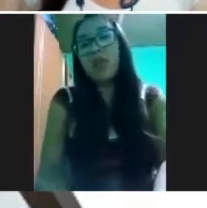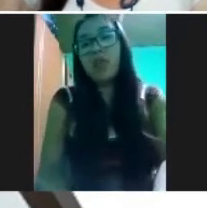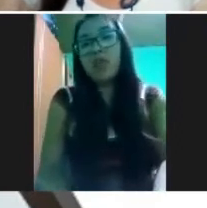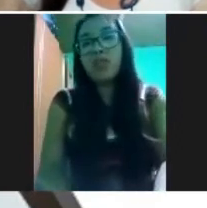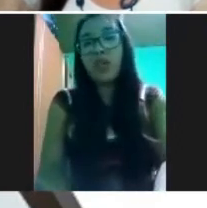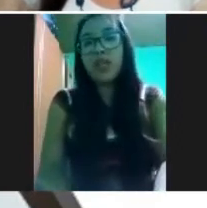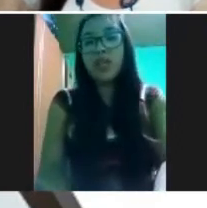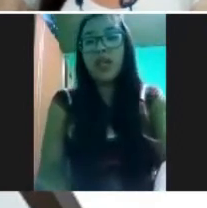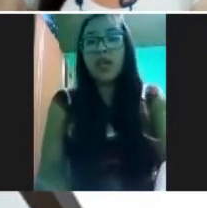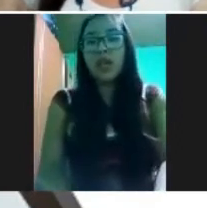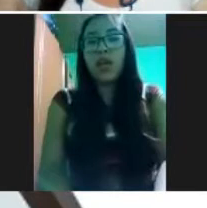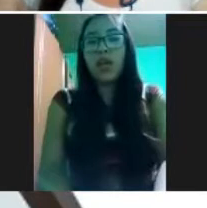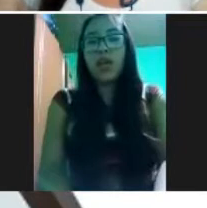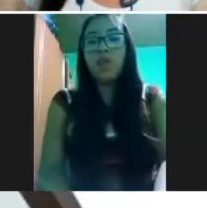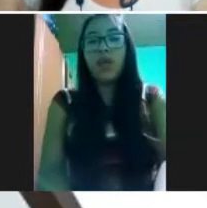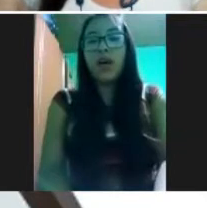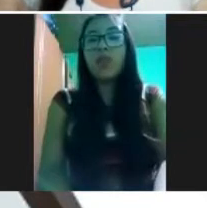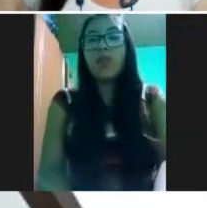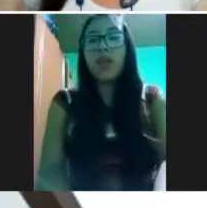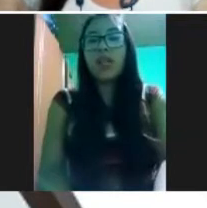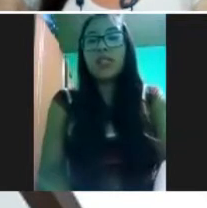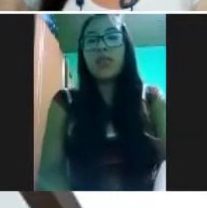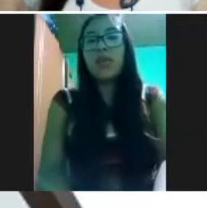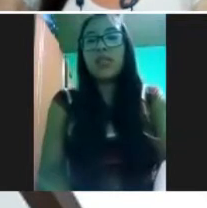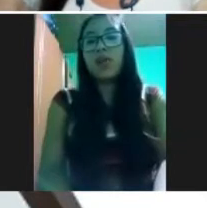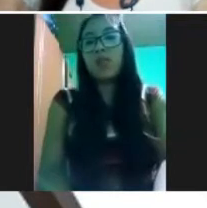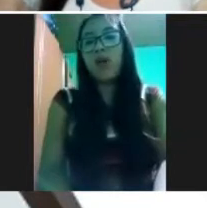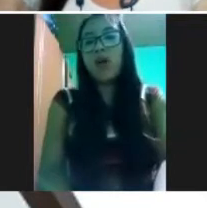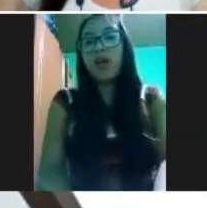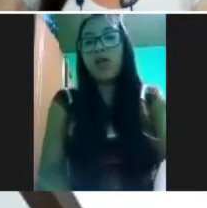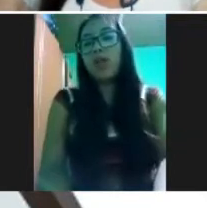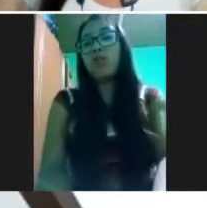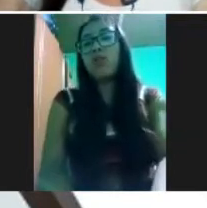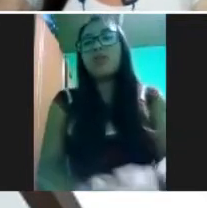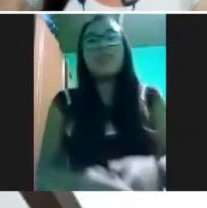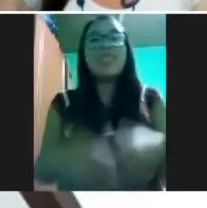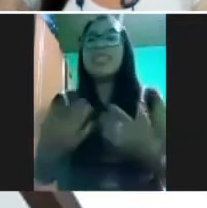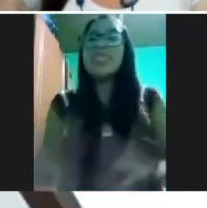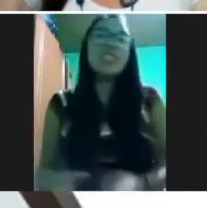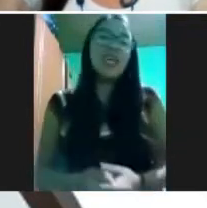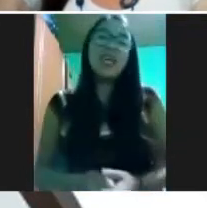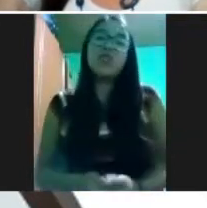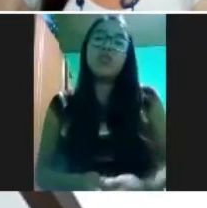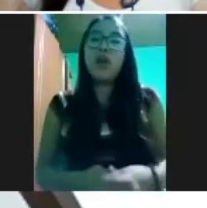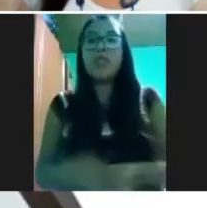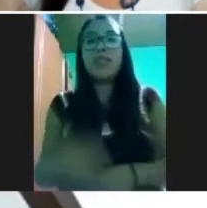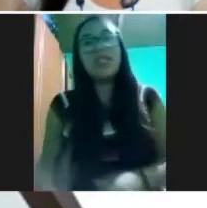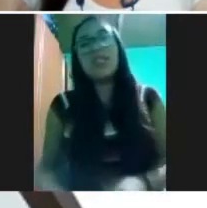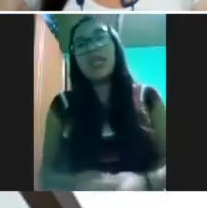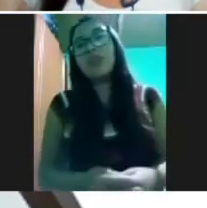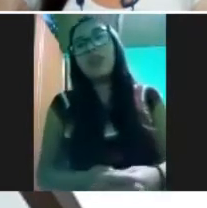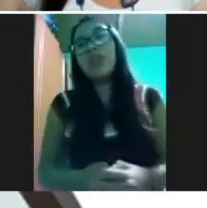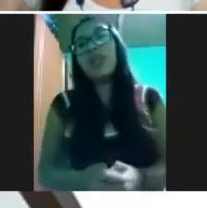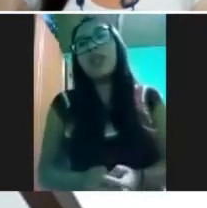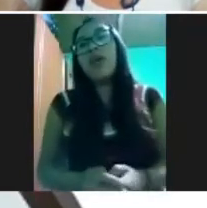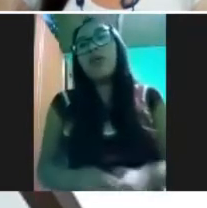eficientes, podemos mencionar así, que puedan ayudar a que el sistema de salud mejore o incluso quizás existen esos programas, existen